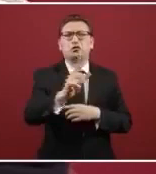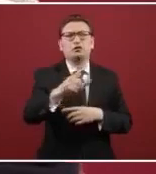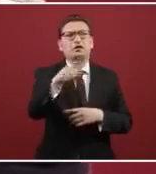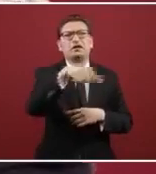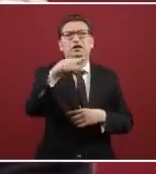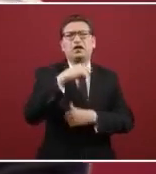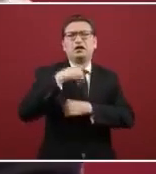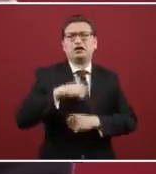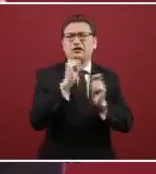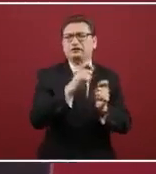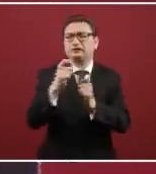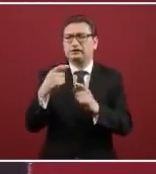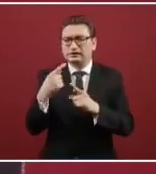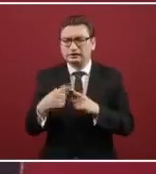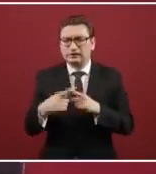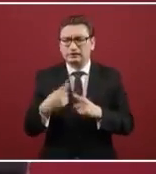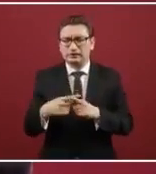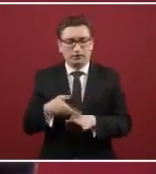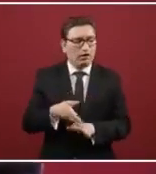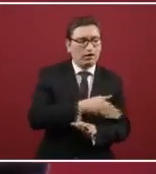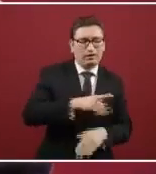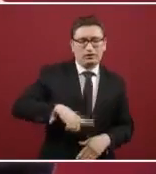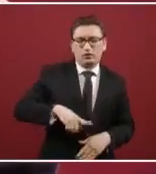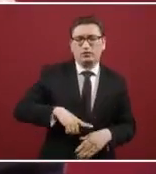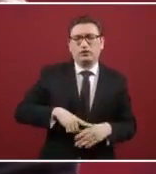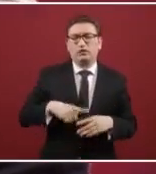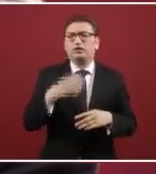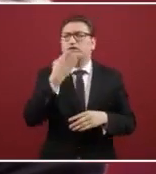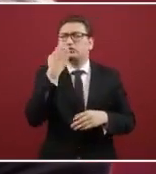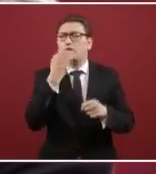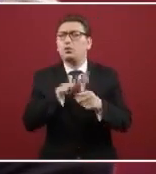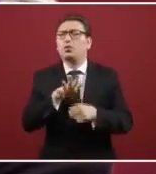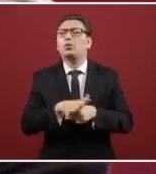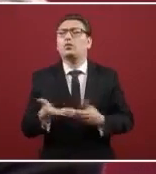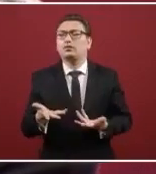tenían los cargos durante el periodo neoliberal? ¿De qué escuelas?